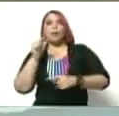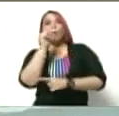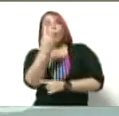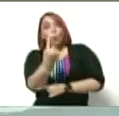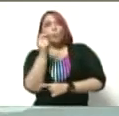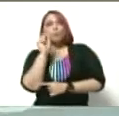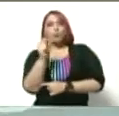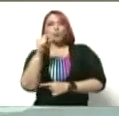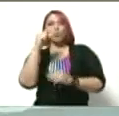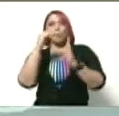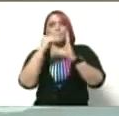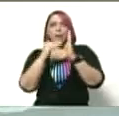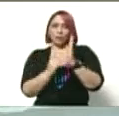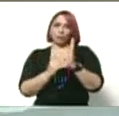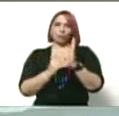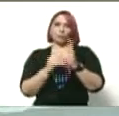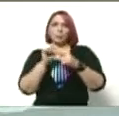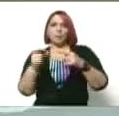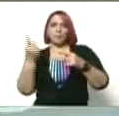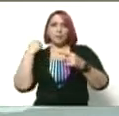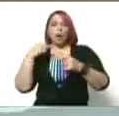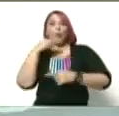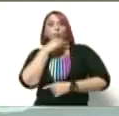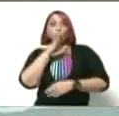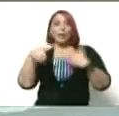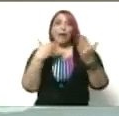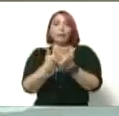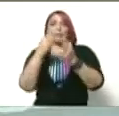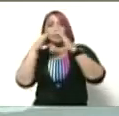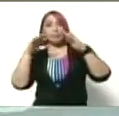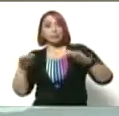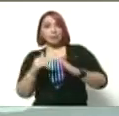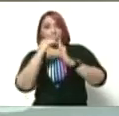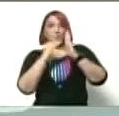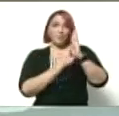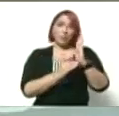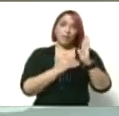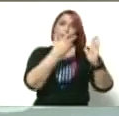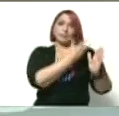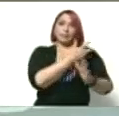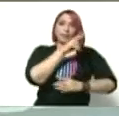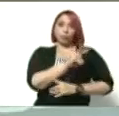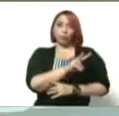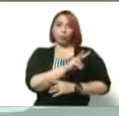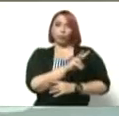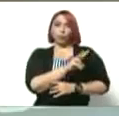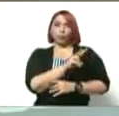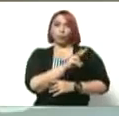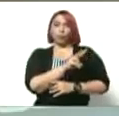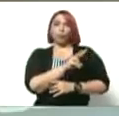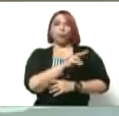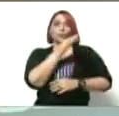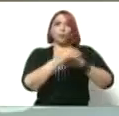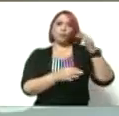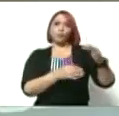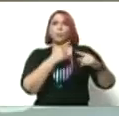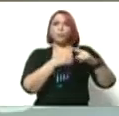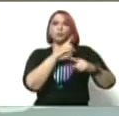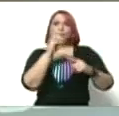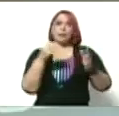pero de octubre a diciembre como ya dije bajamos de 32 casos por 100.000 habitantes a